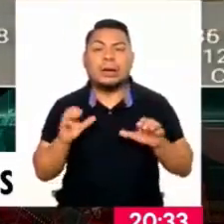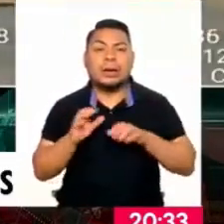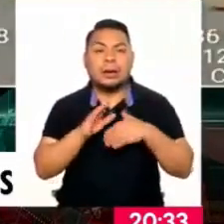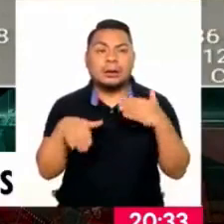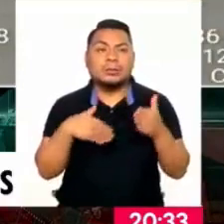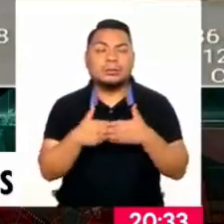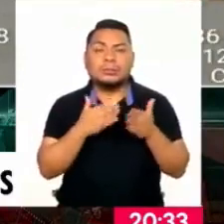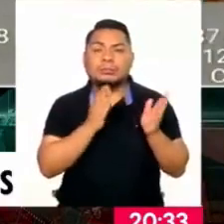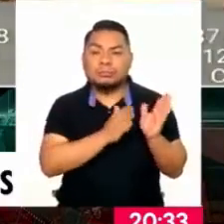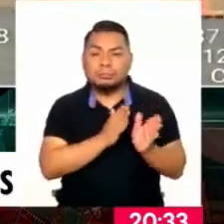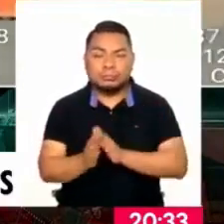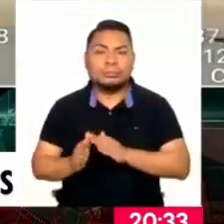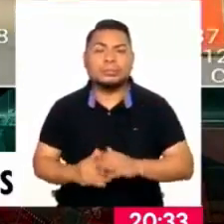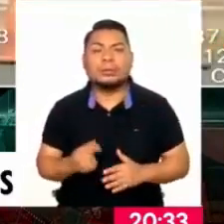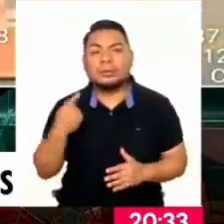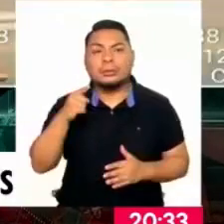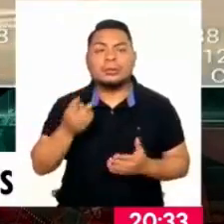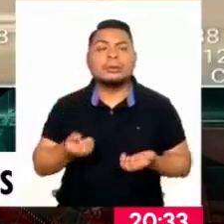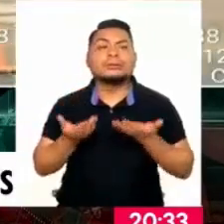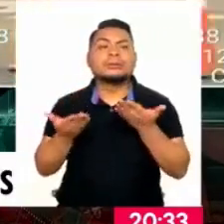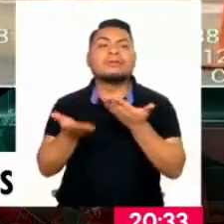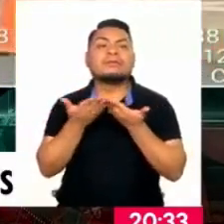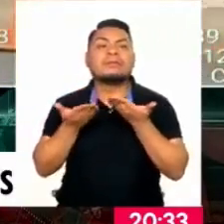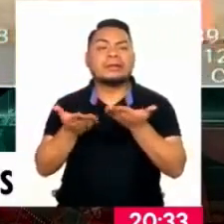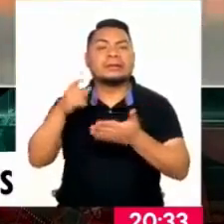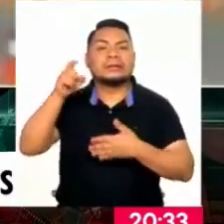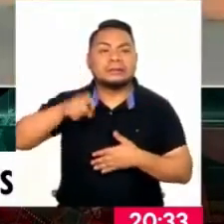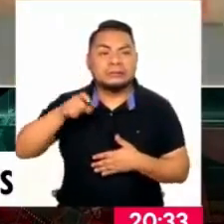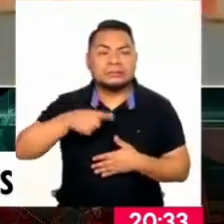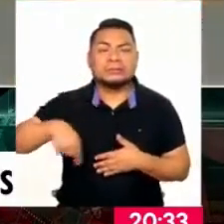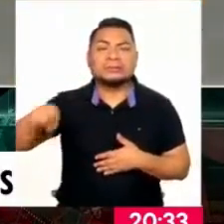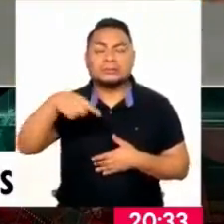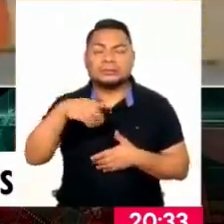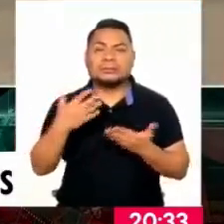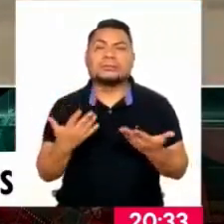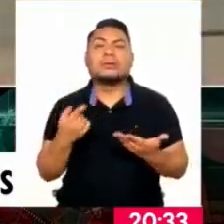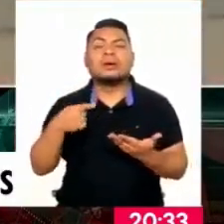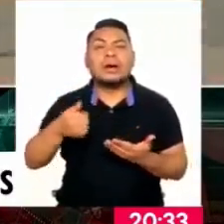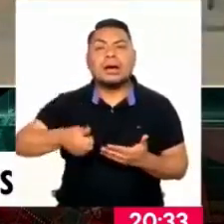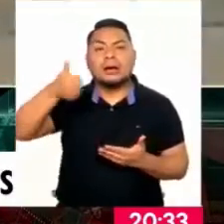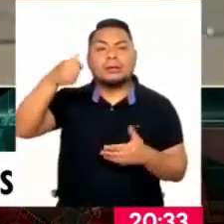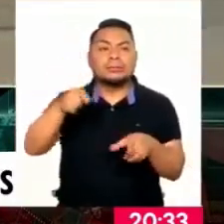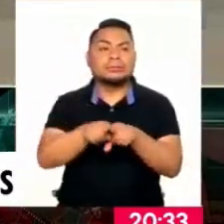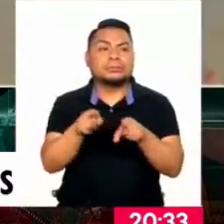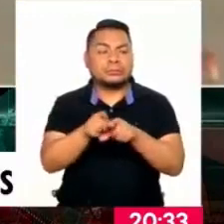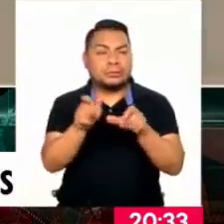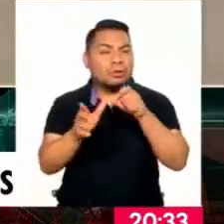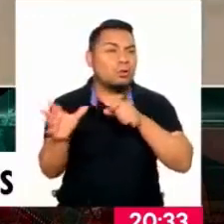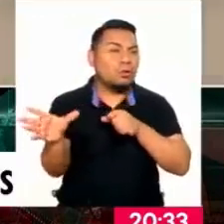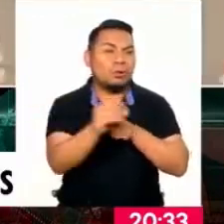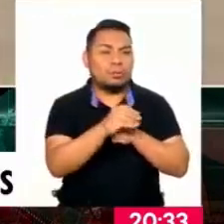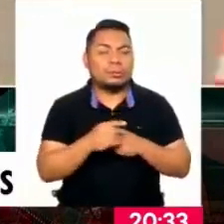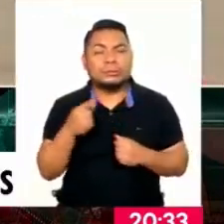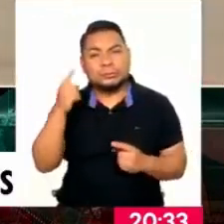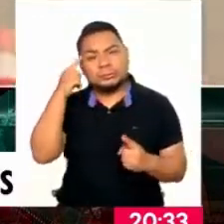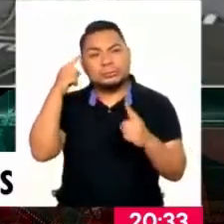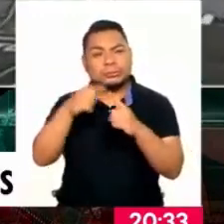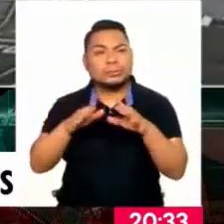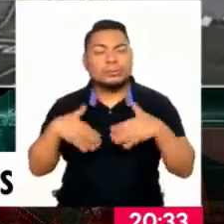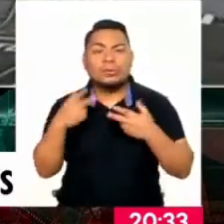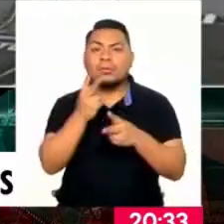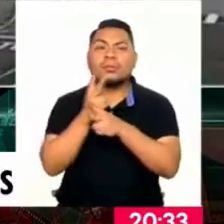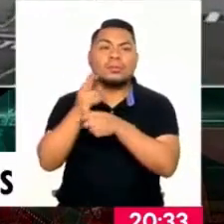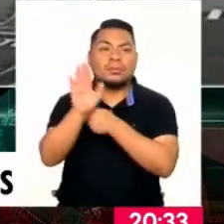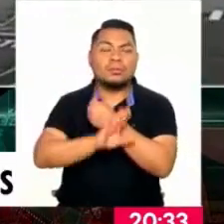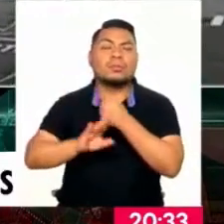las coordinaciones pertinentes para brindar las facilidades requeridas por los operadores, autoridades y público en general, con el objetivo de